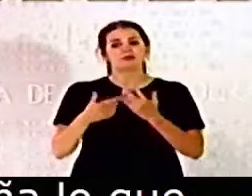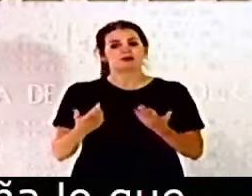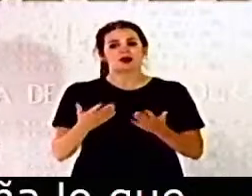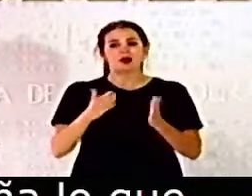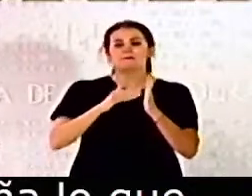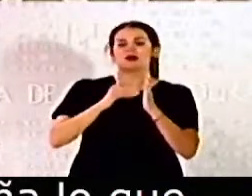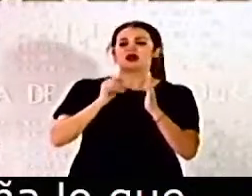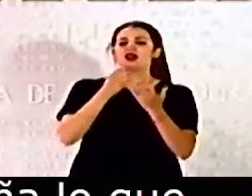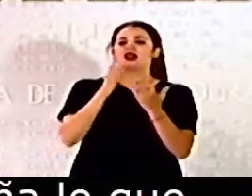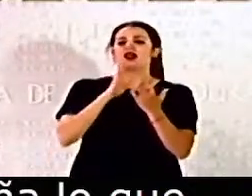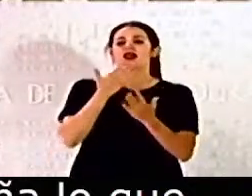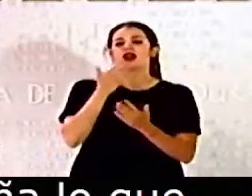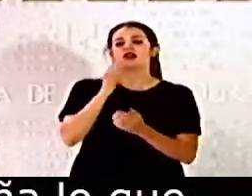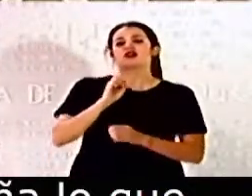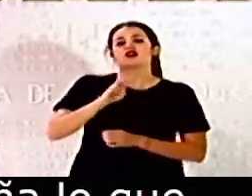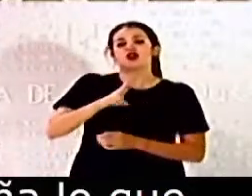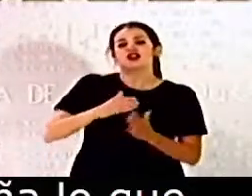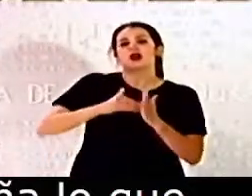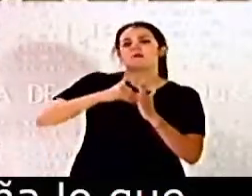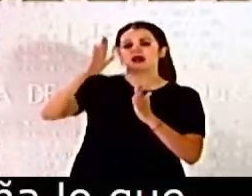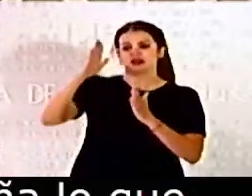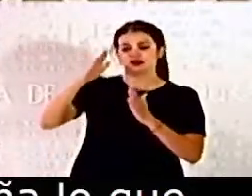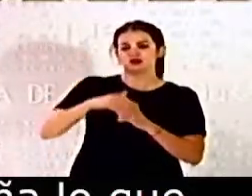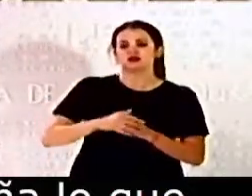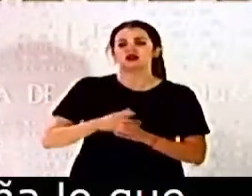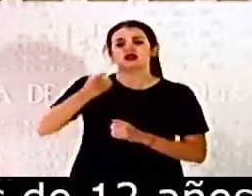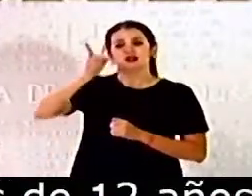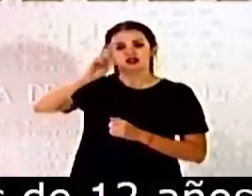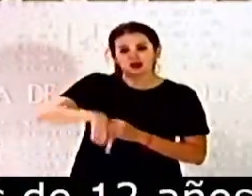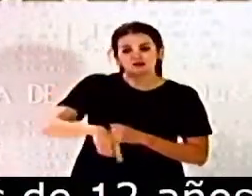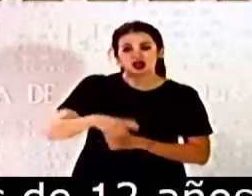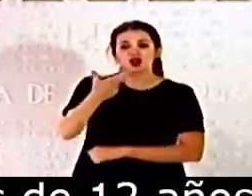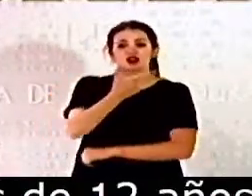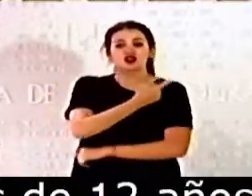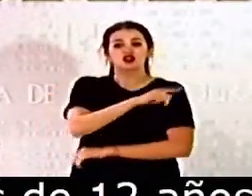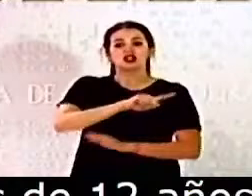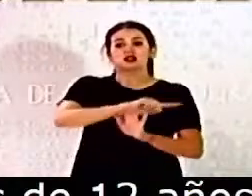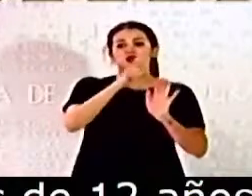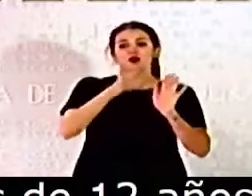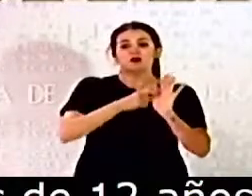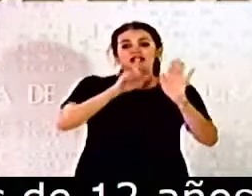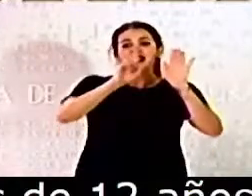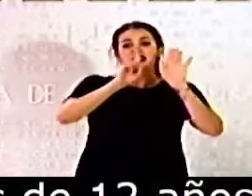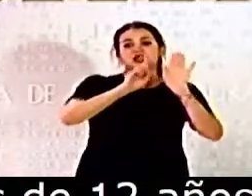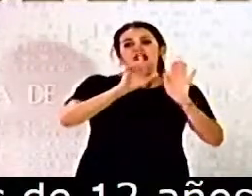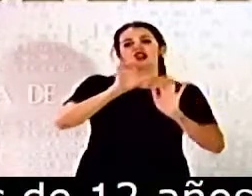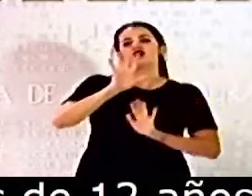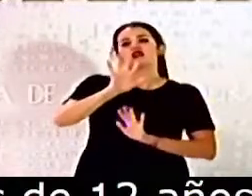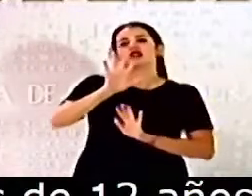años, y que hayamos sido capaces de vacunar con dosis completa a